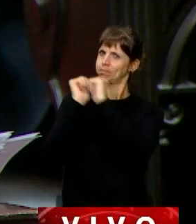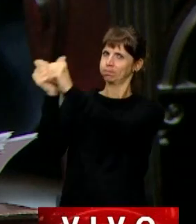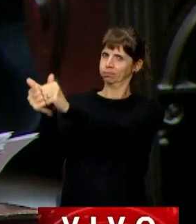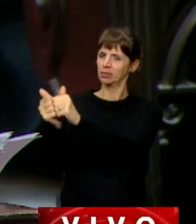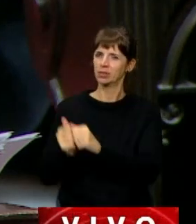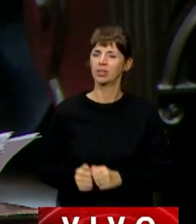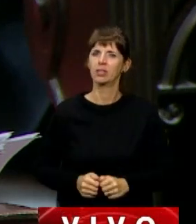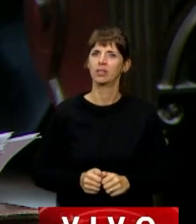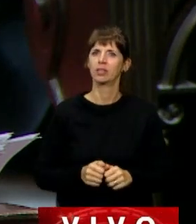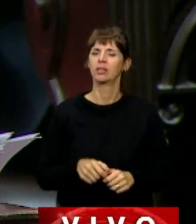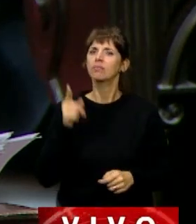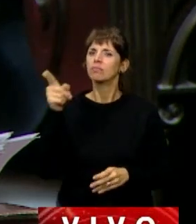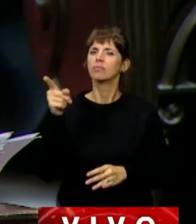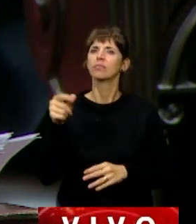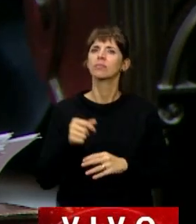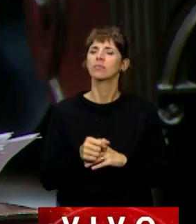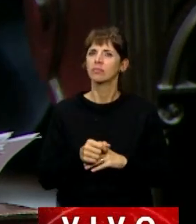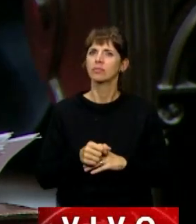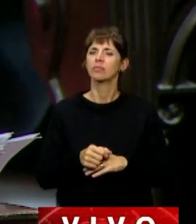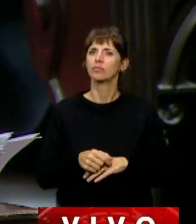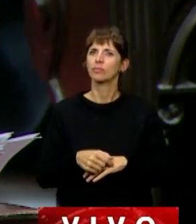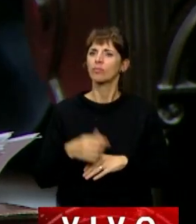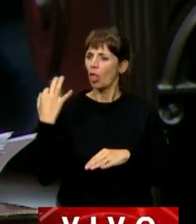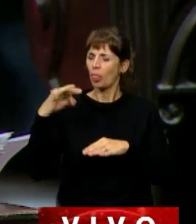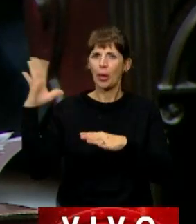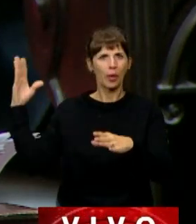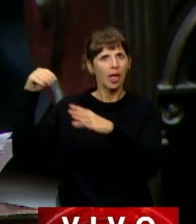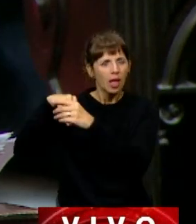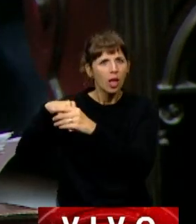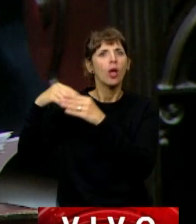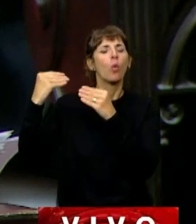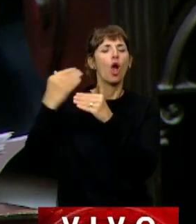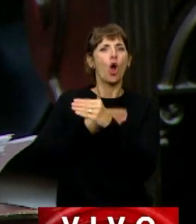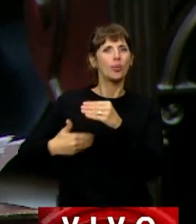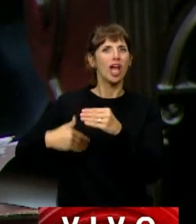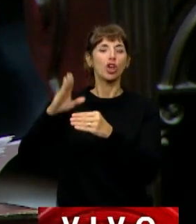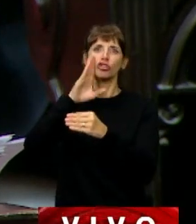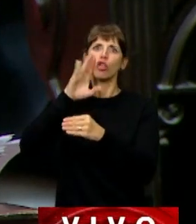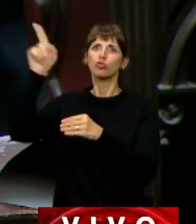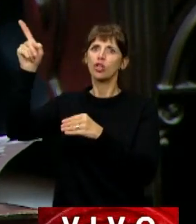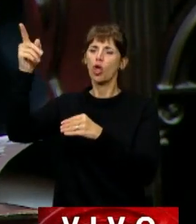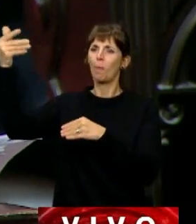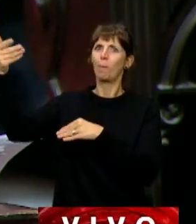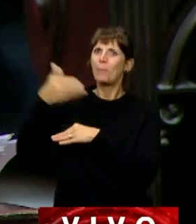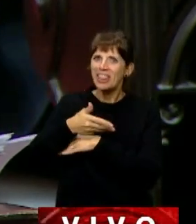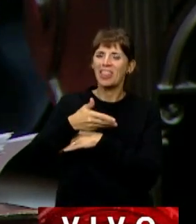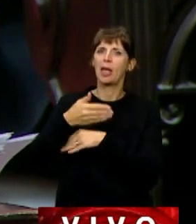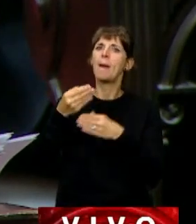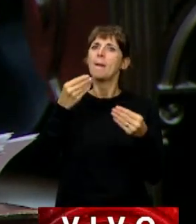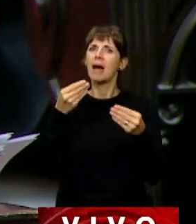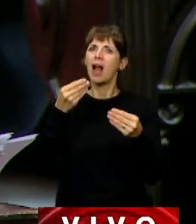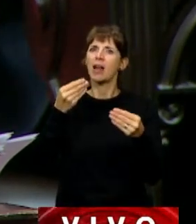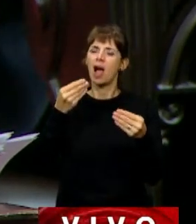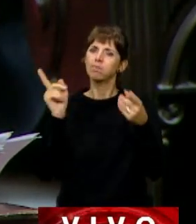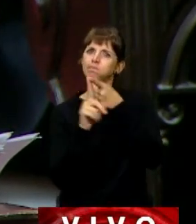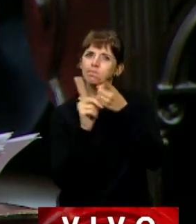tuvo que involucrarse en el pedido del gobierno de Estados Unidos para dialogar, para que consiguiera